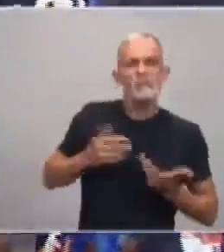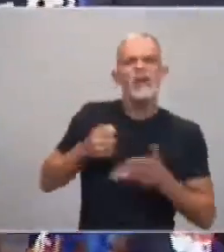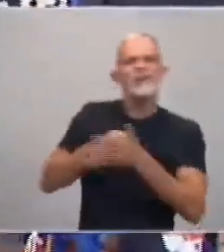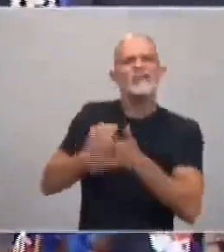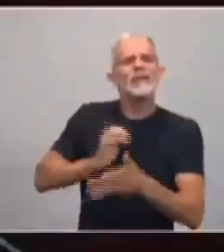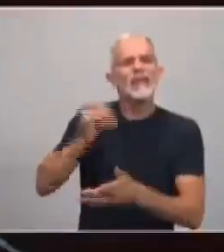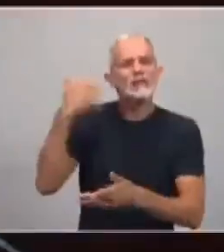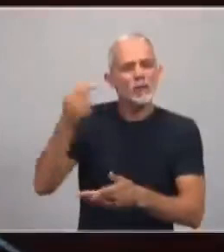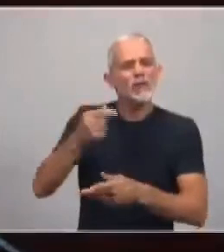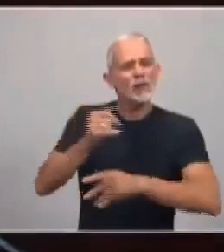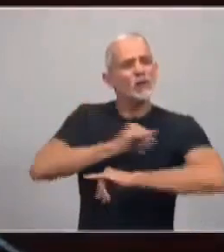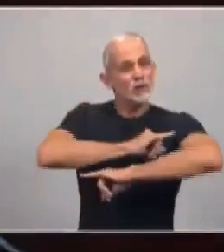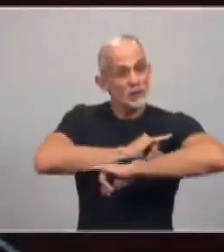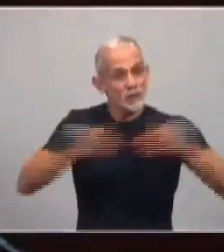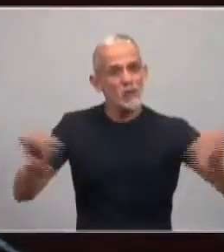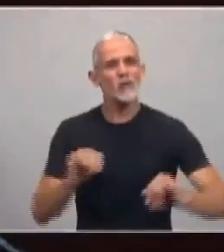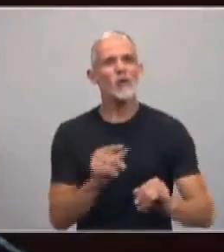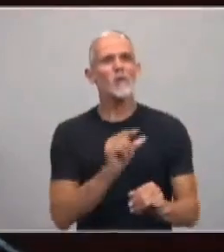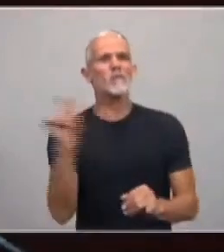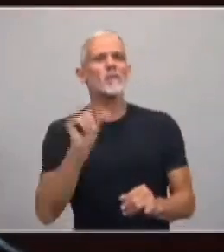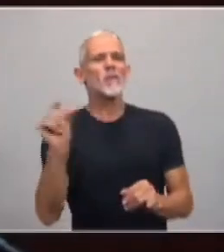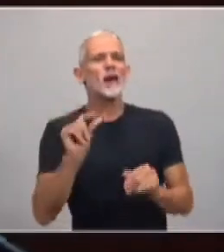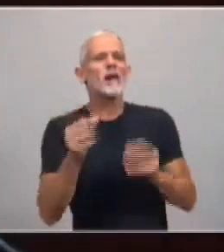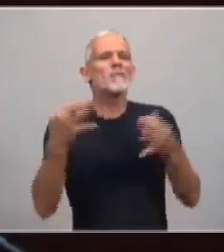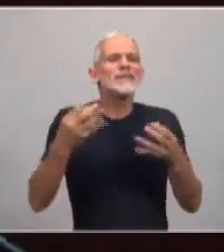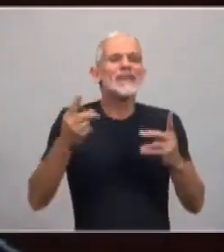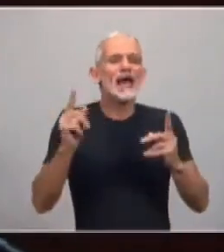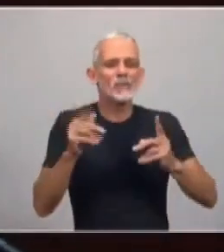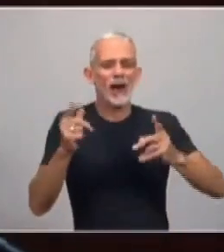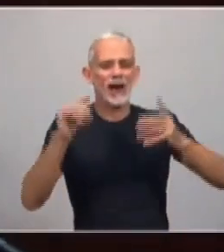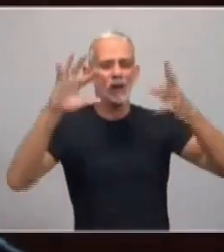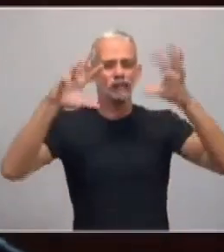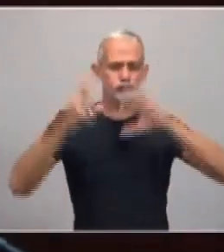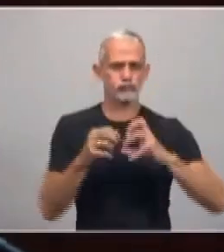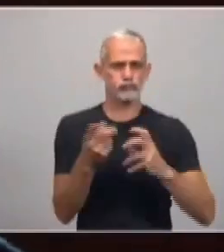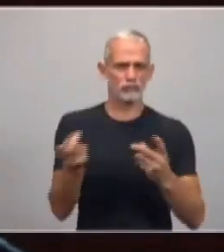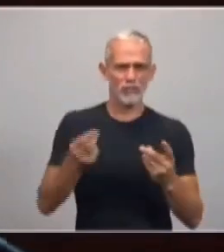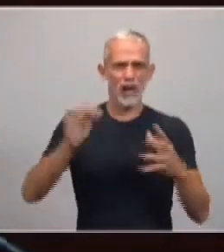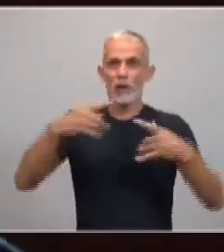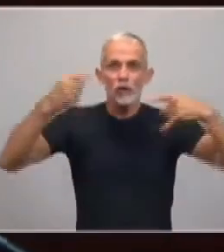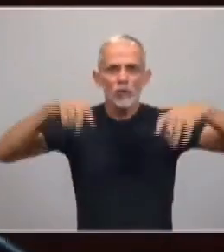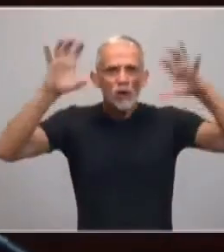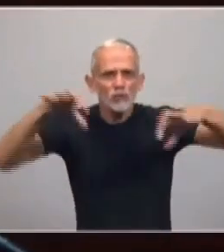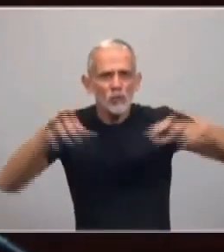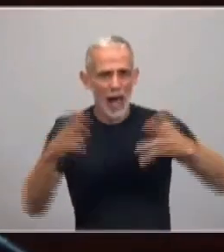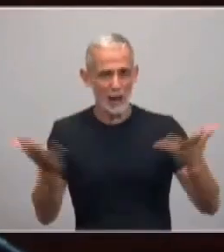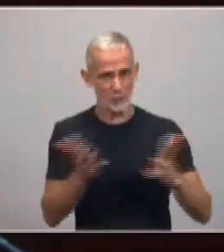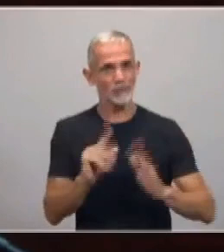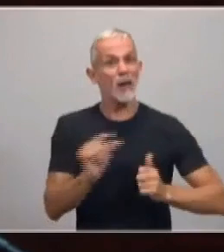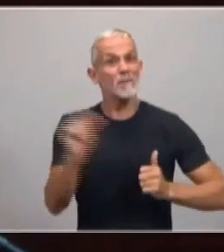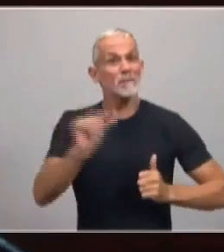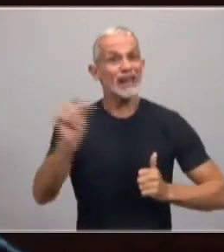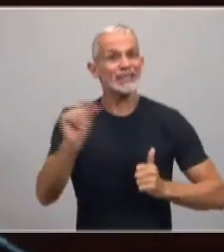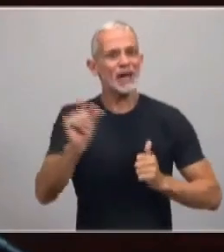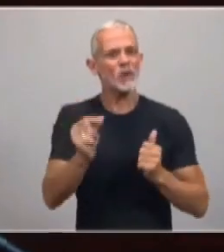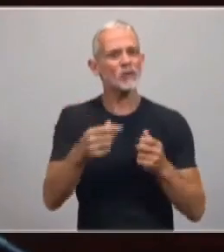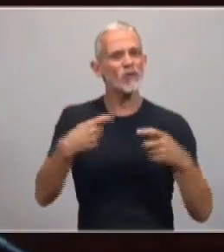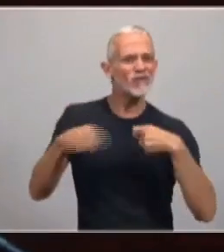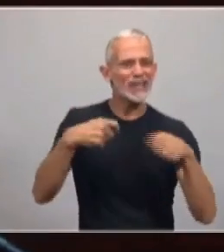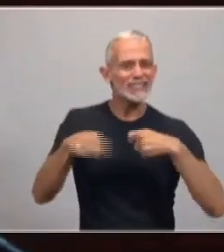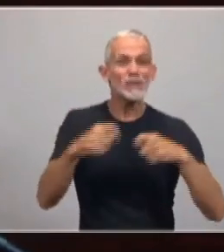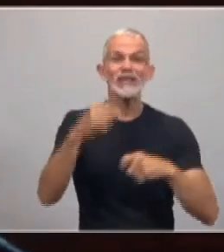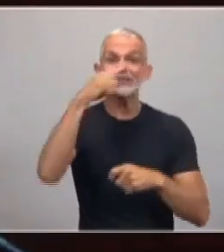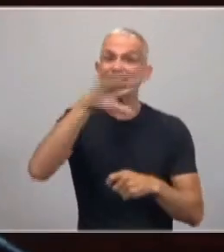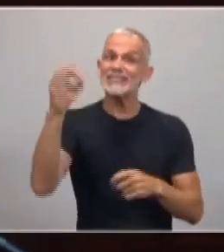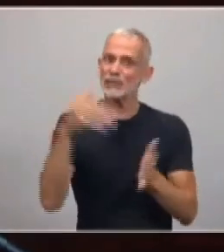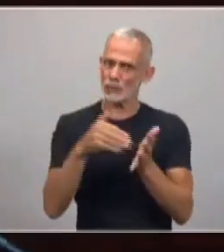una línea especial para desastres naturales. Entre enero y febrero se colocaron créditos blandos por casi 700 millones